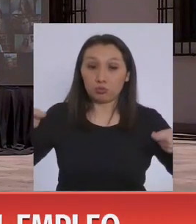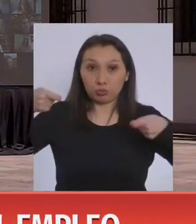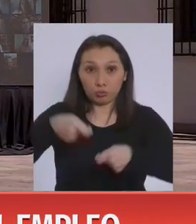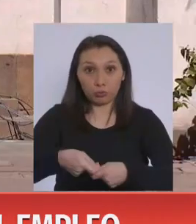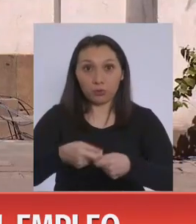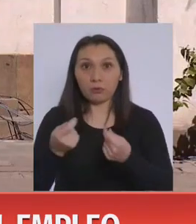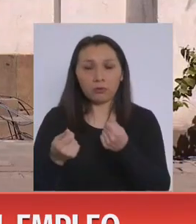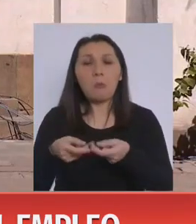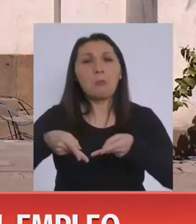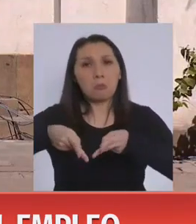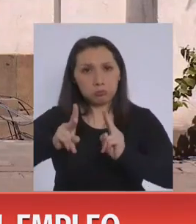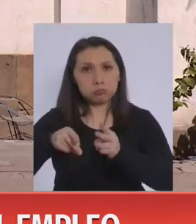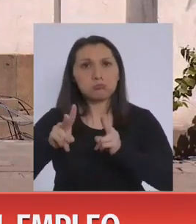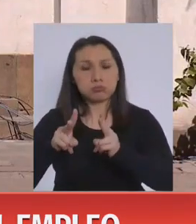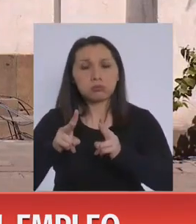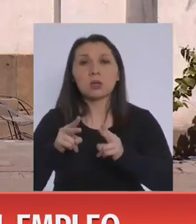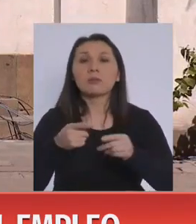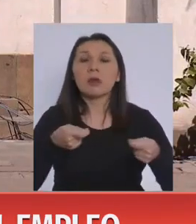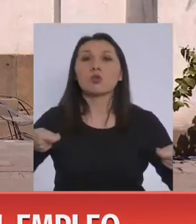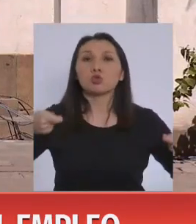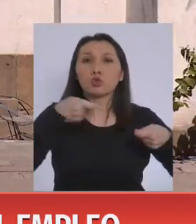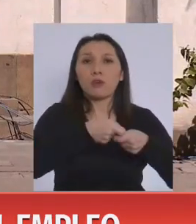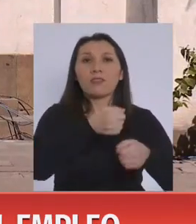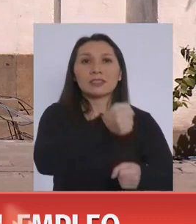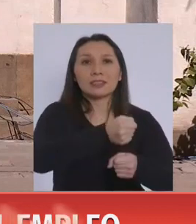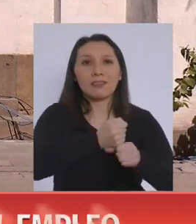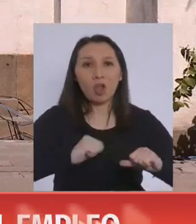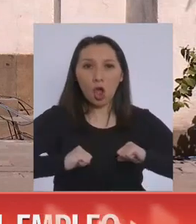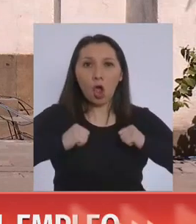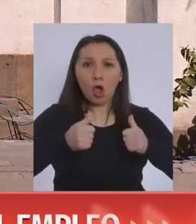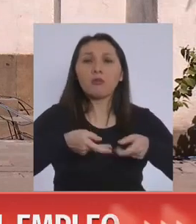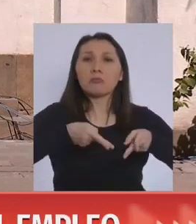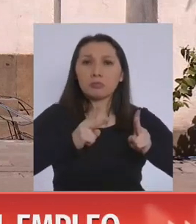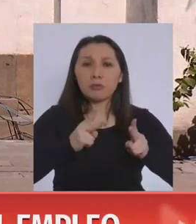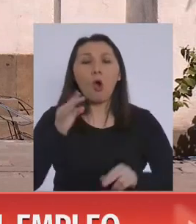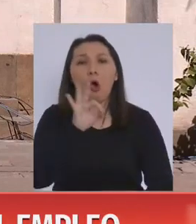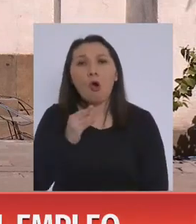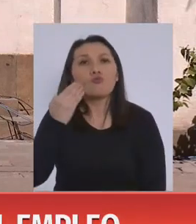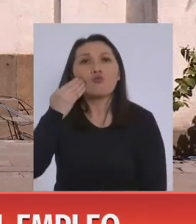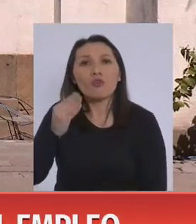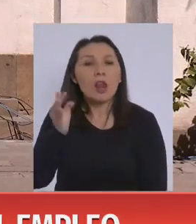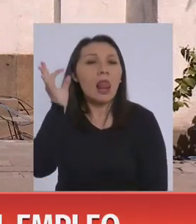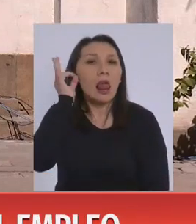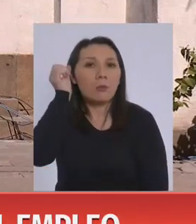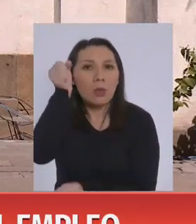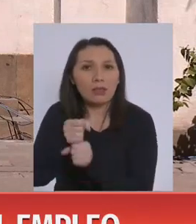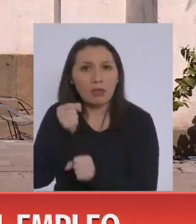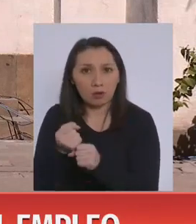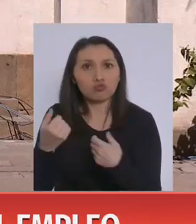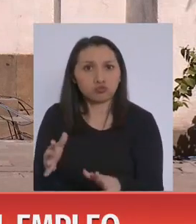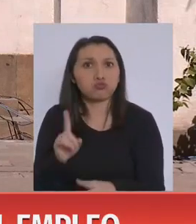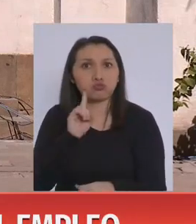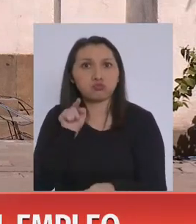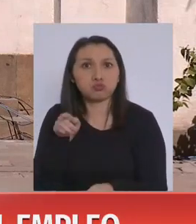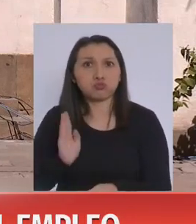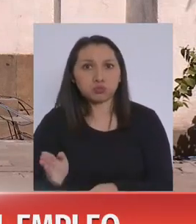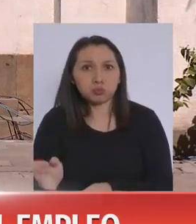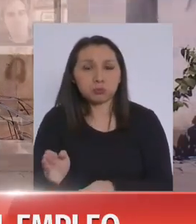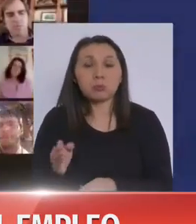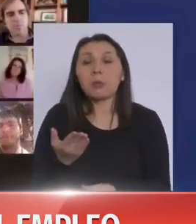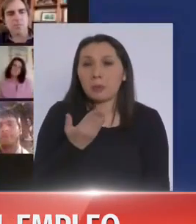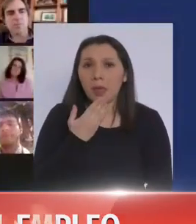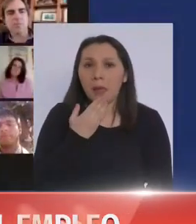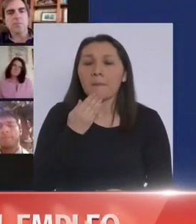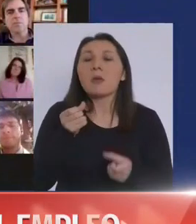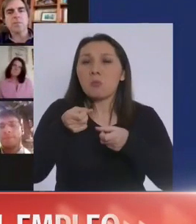son compatibles con el subsidio al empleo joven o el bono a la mujer trabajadora que ya existen. Y también